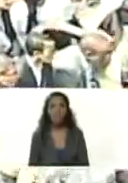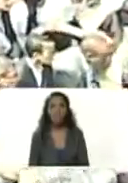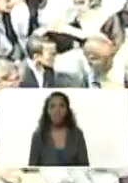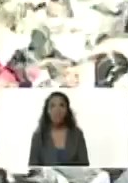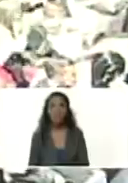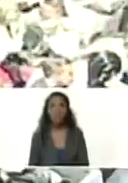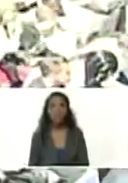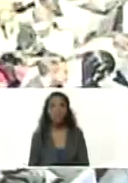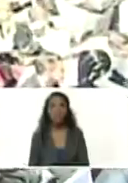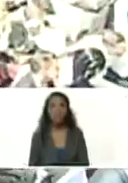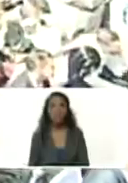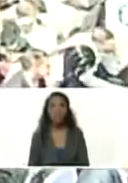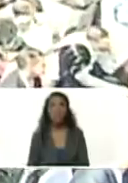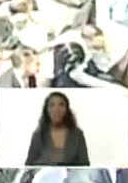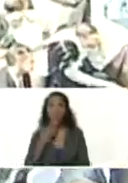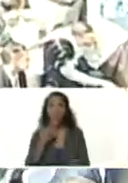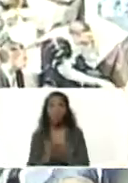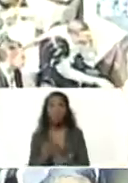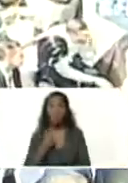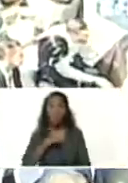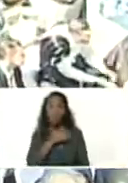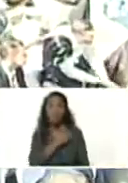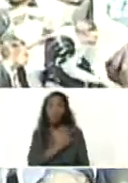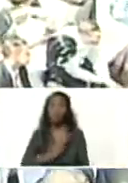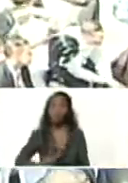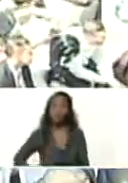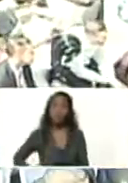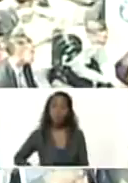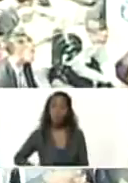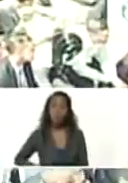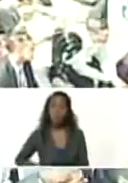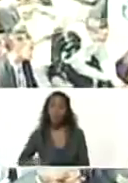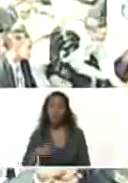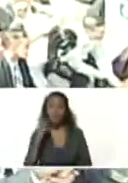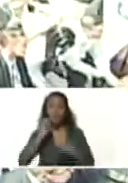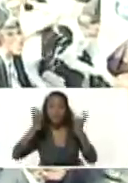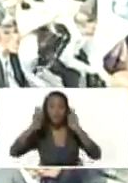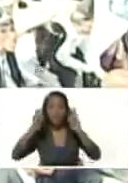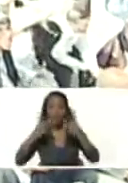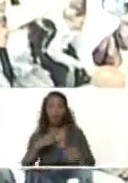Y le pido a nuestro vicepresidente de Asuntos Religiosos